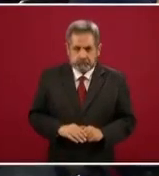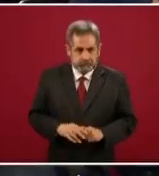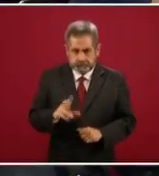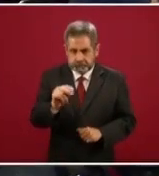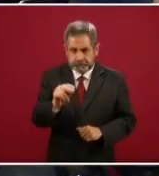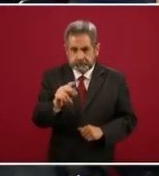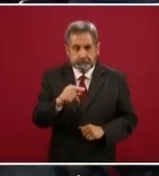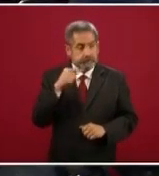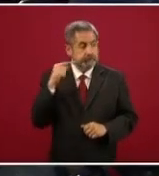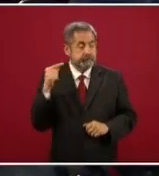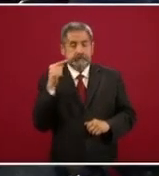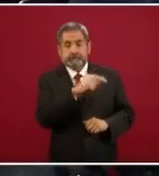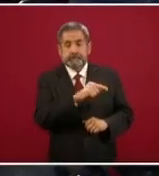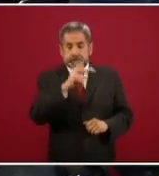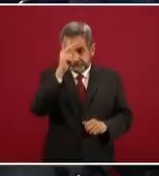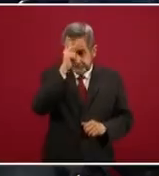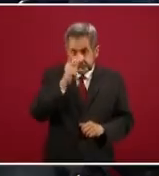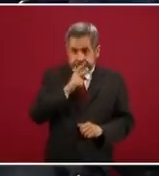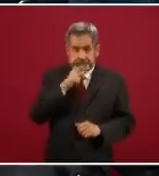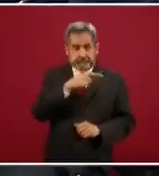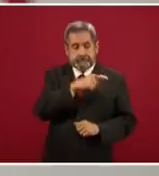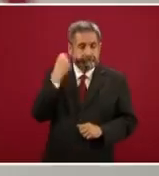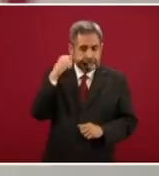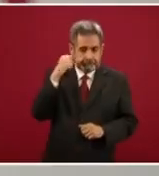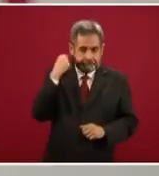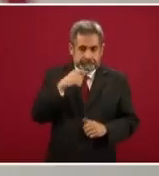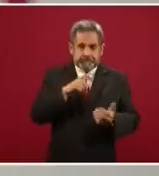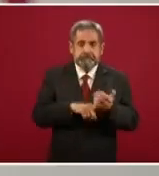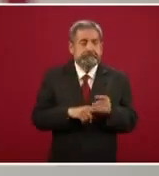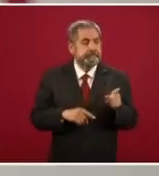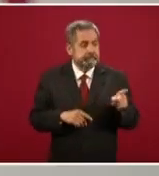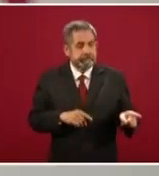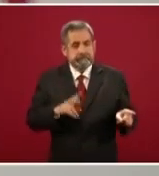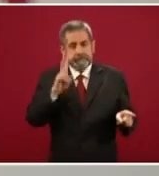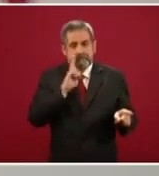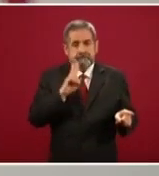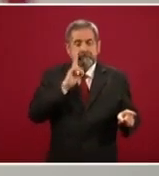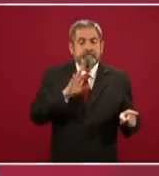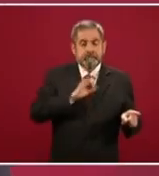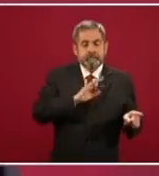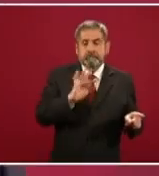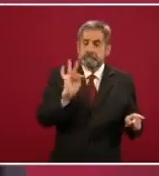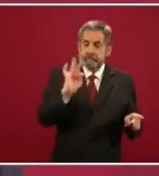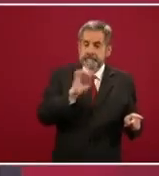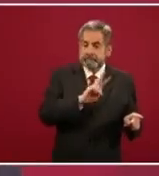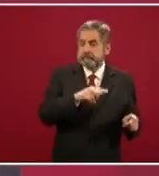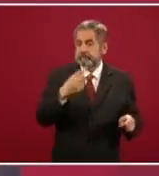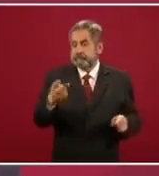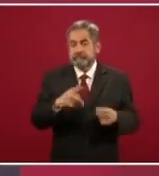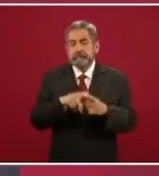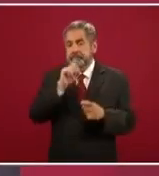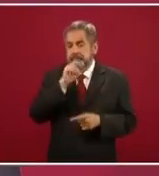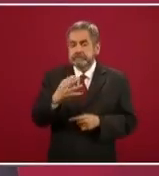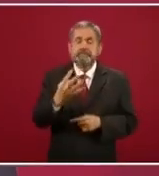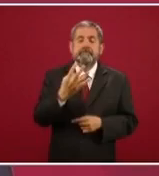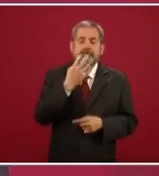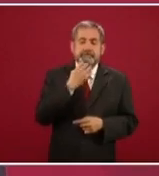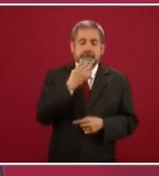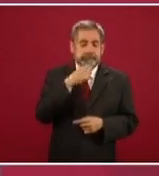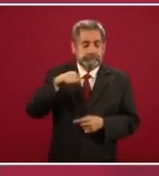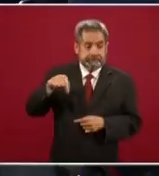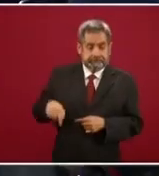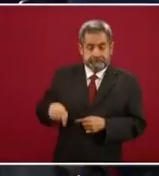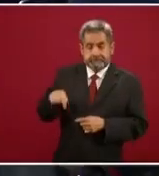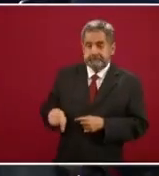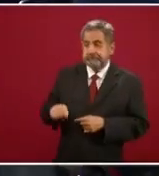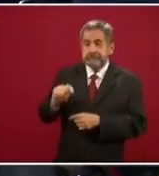contemplado un albergue es en Villahermosa, Tabasco, y estamos viendo la posibilidad de tenerlo en Tepic, Nayarit, pero no, Tláhuac no tiene